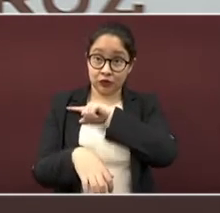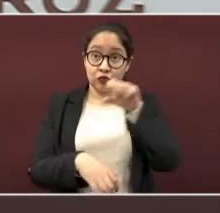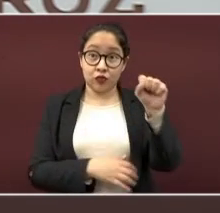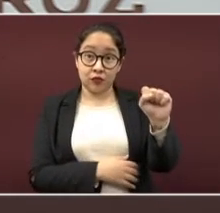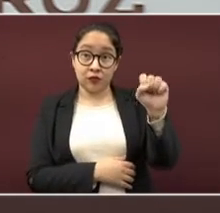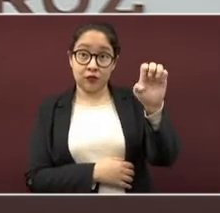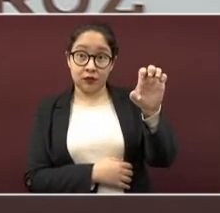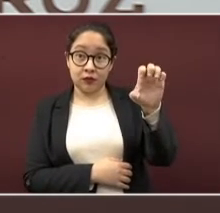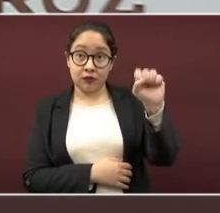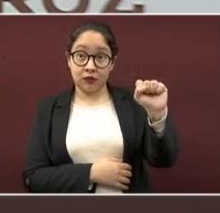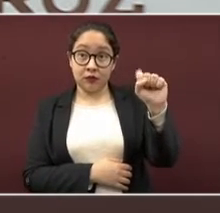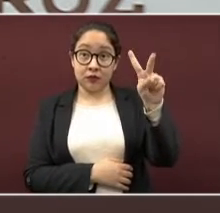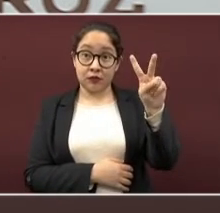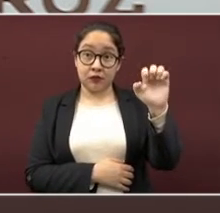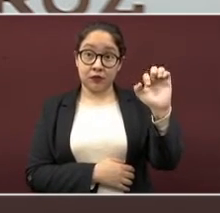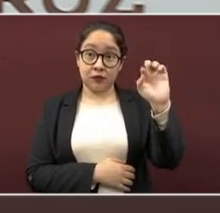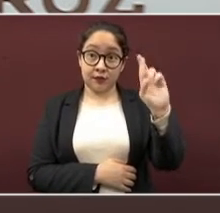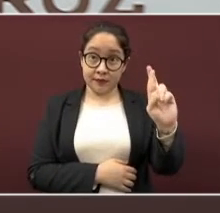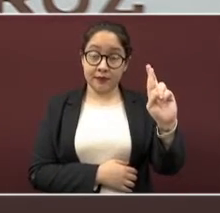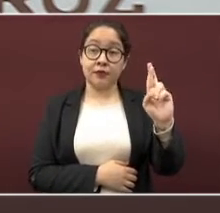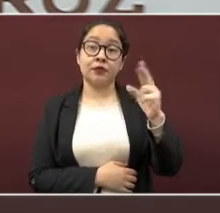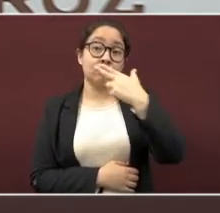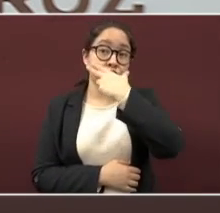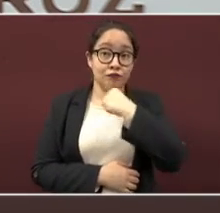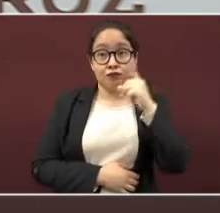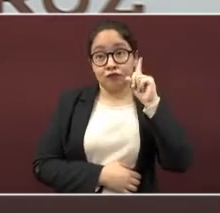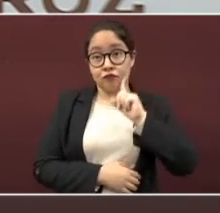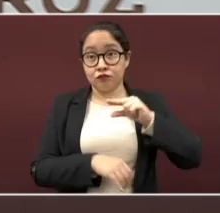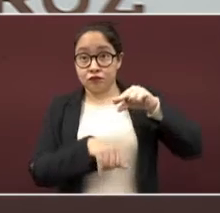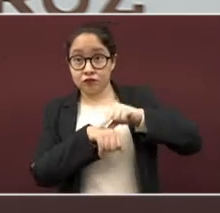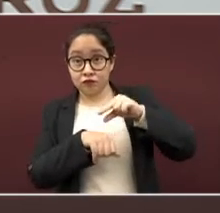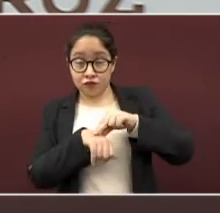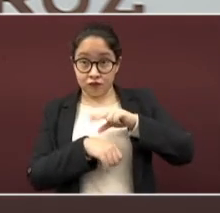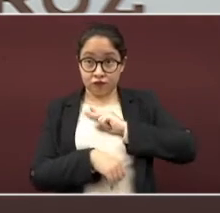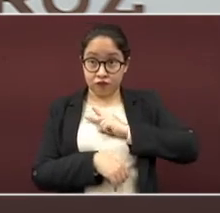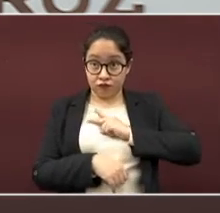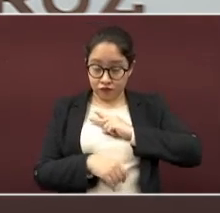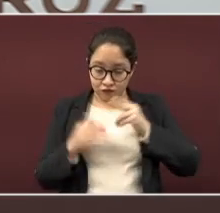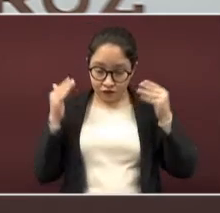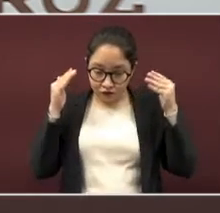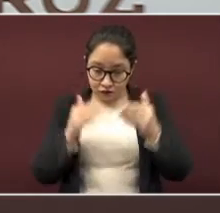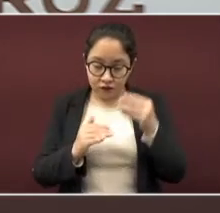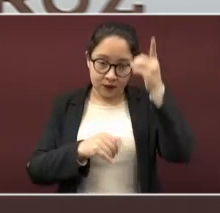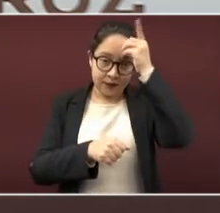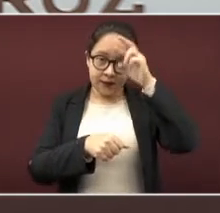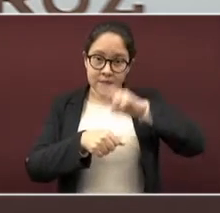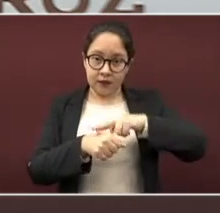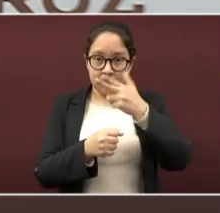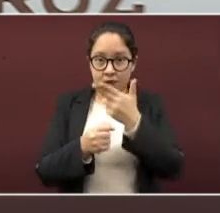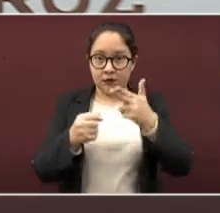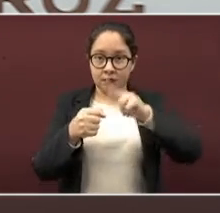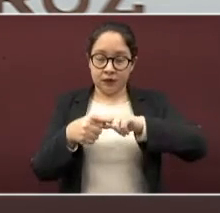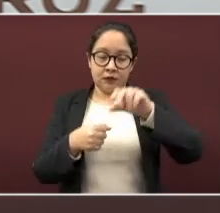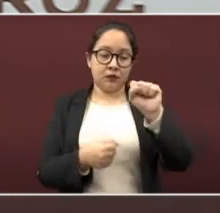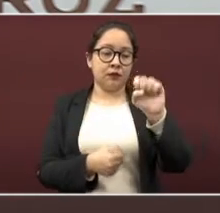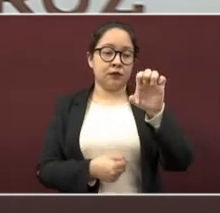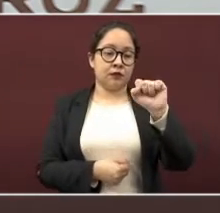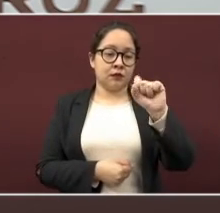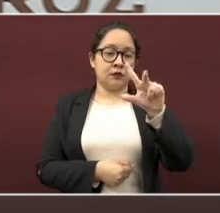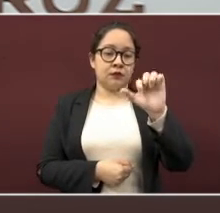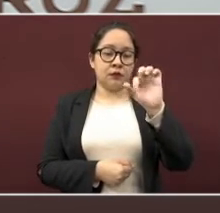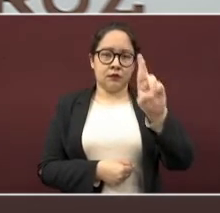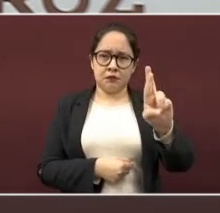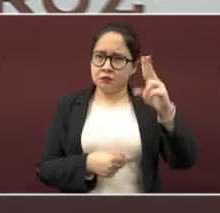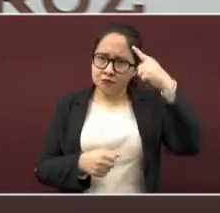epidemiólogos epidemiólogas directivos de los hospitales de los servicios de salud de veracruz con el